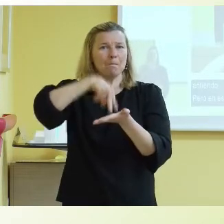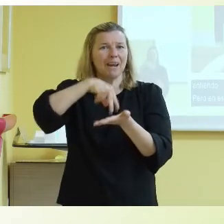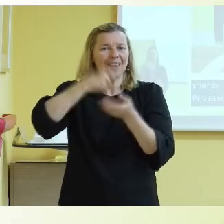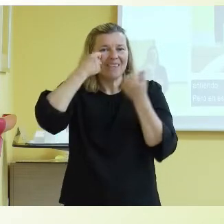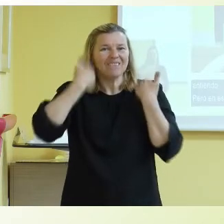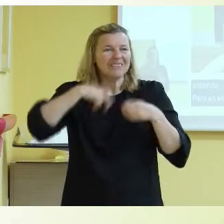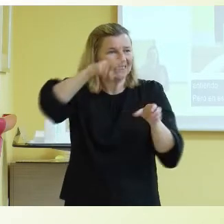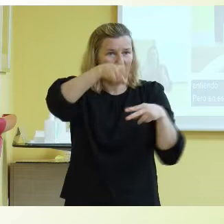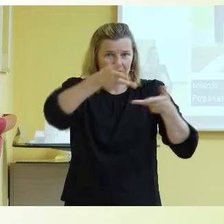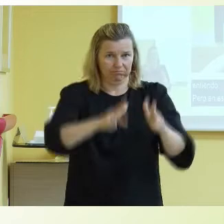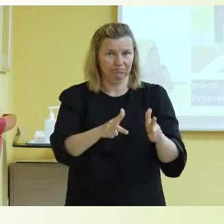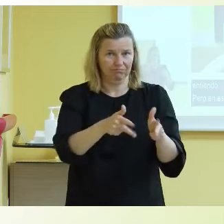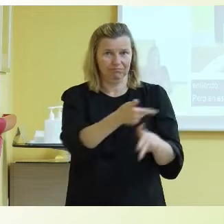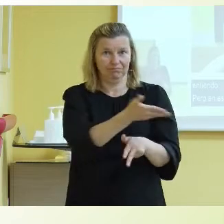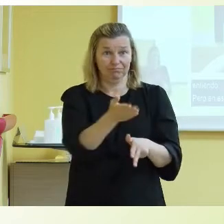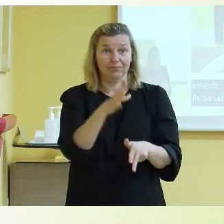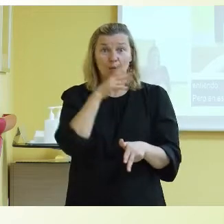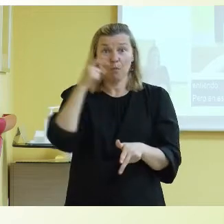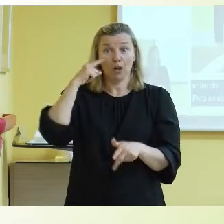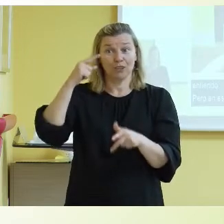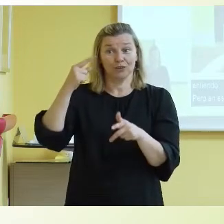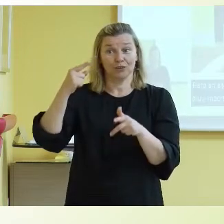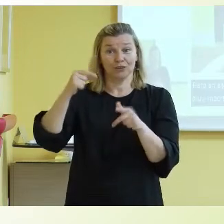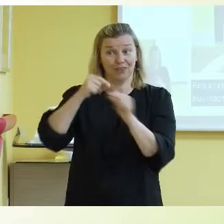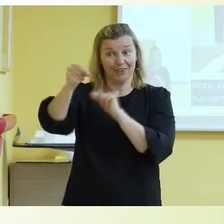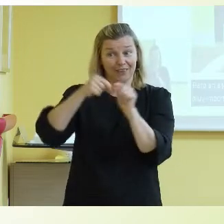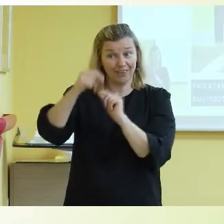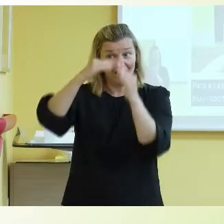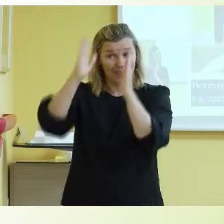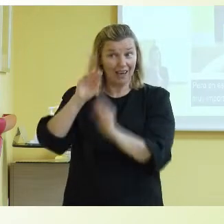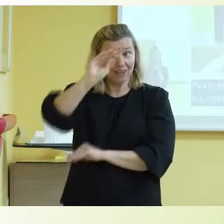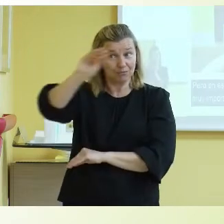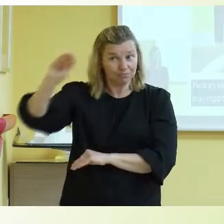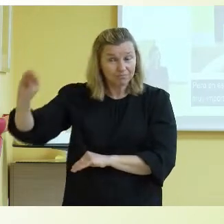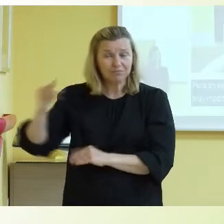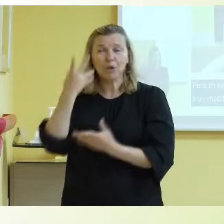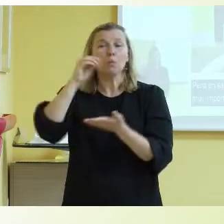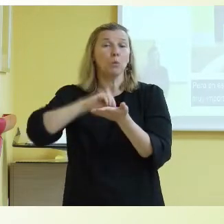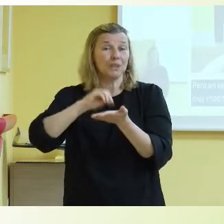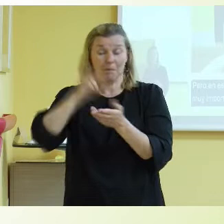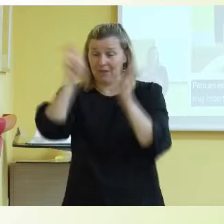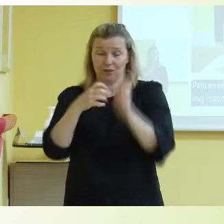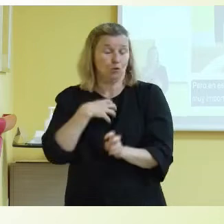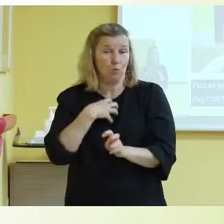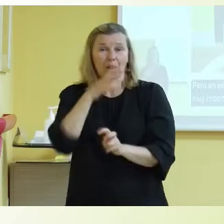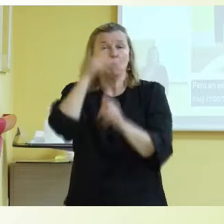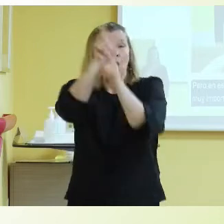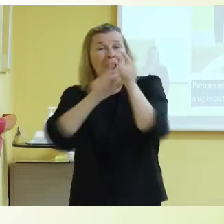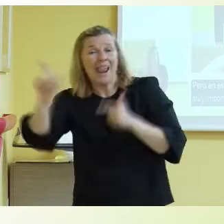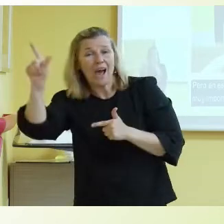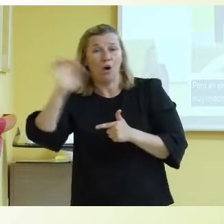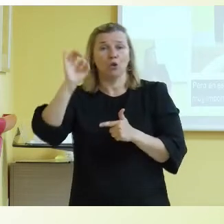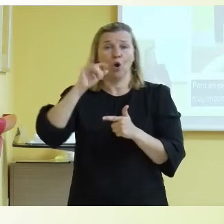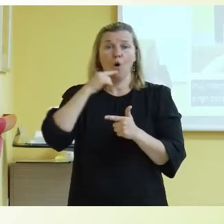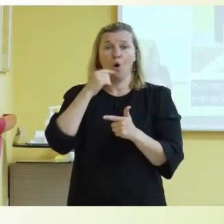física. Y esto quiero recordarlo para todos los que están detrás de las cámaras, que en muchos casos no pueden venir porque están muy lejos o no les dan